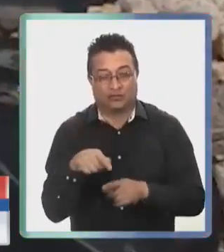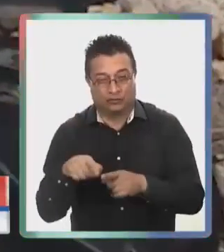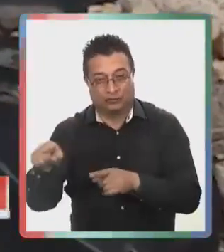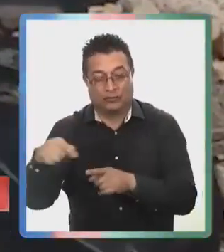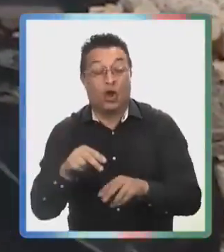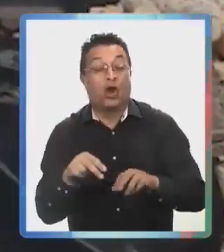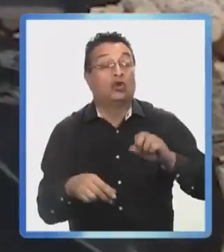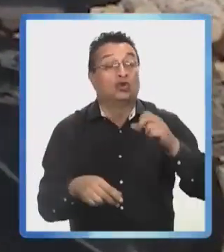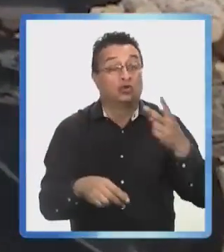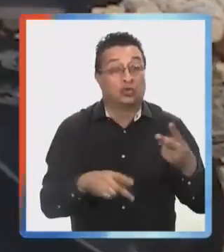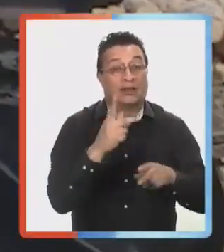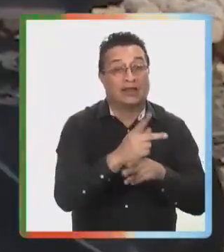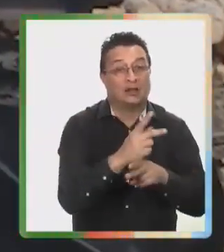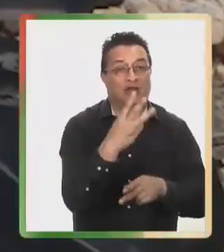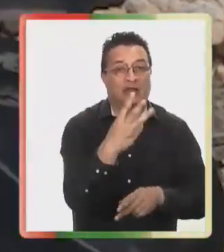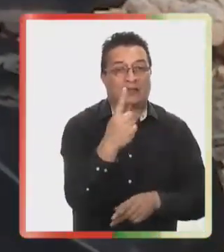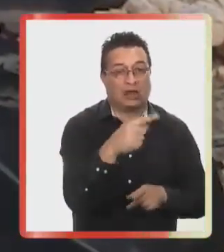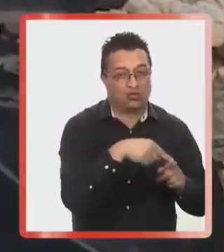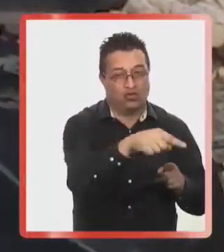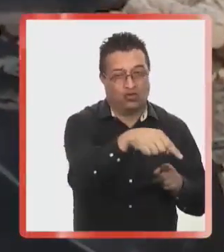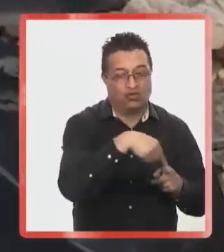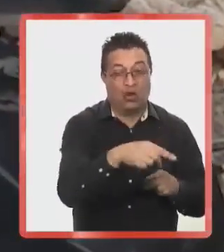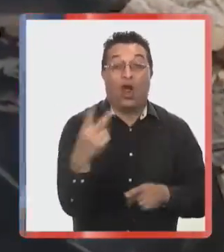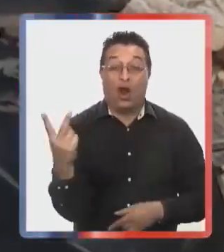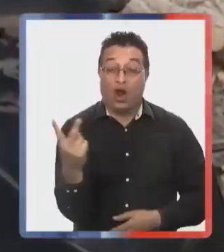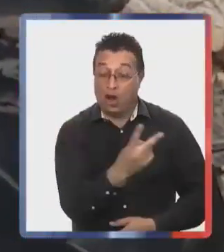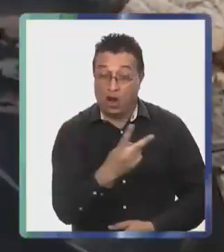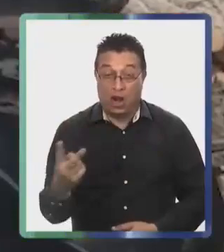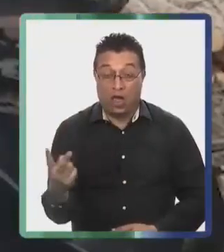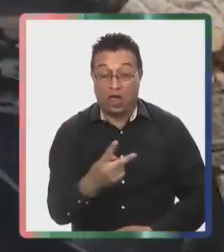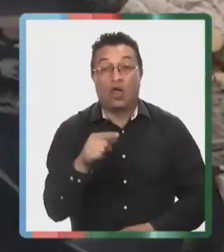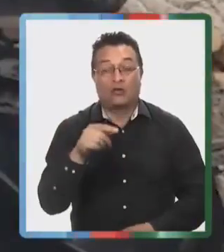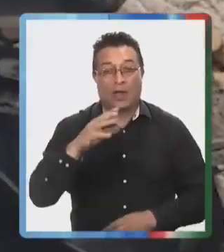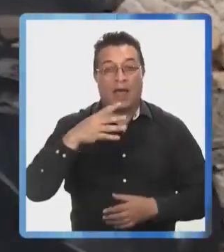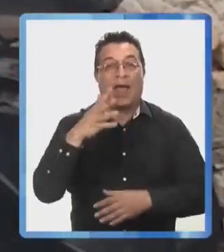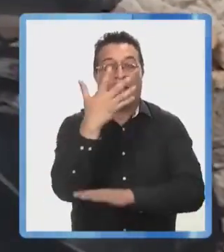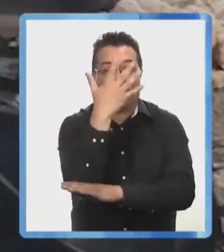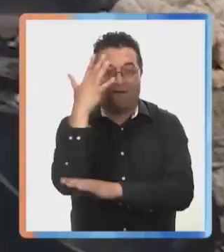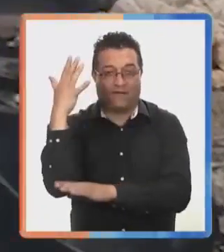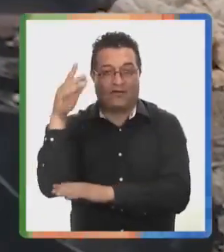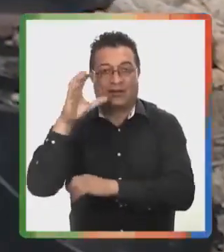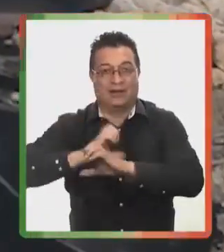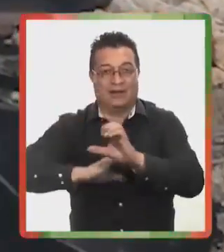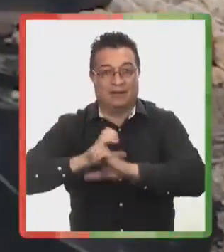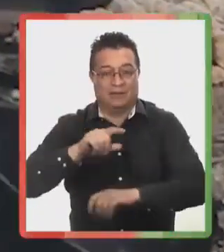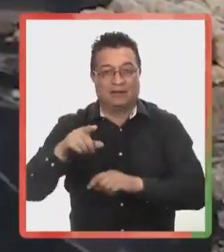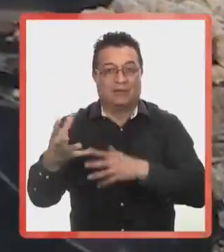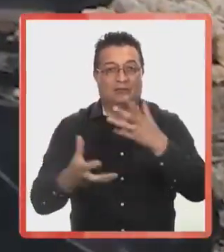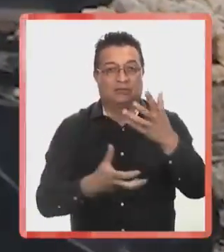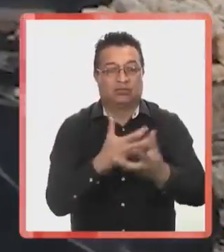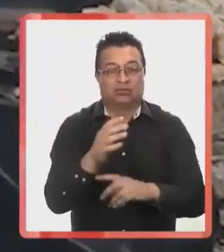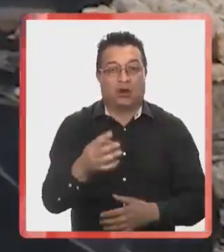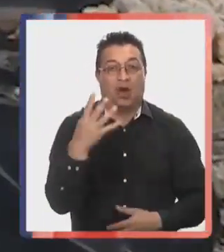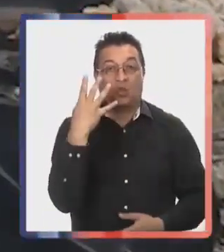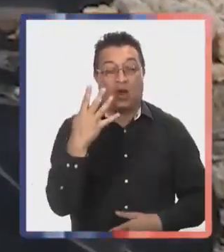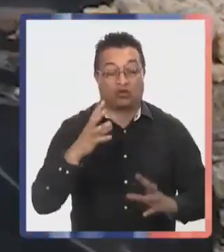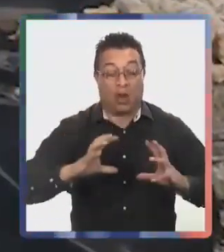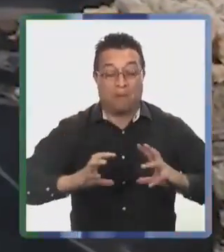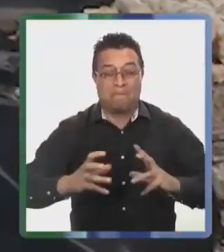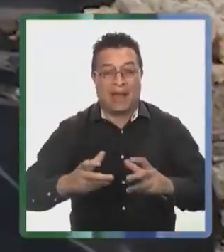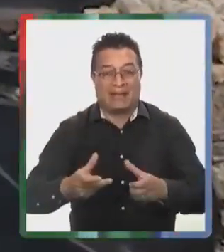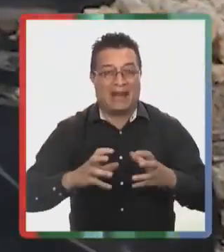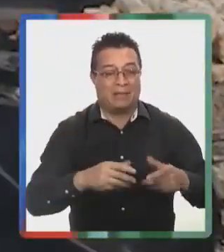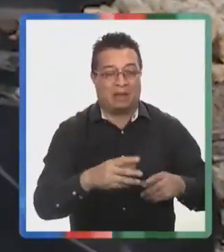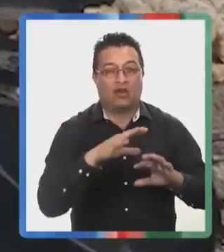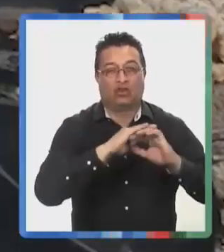ruta U400 y el segundo en el kilómetro 31. Los dos afectaron a 2 faenas forestales. En el interior se quemaron en total 4